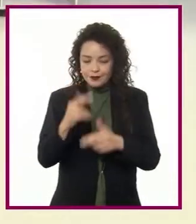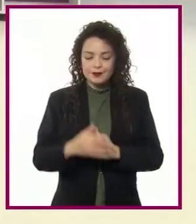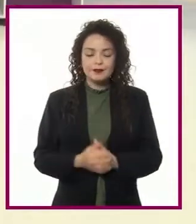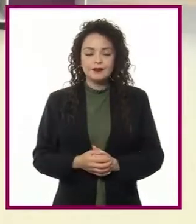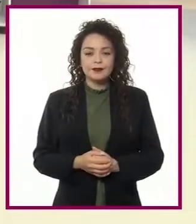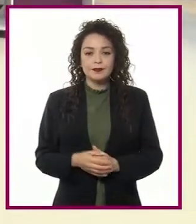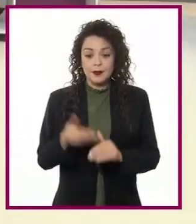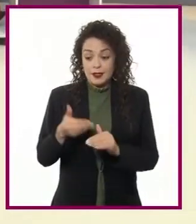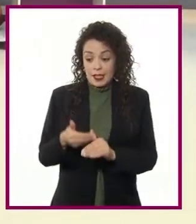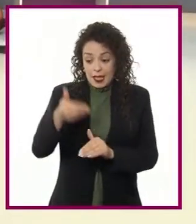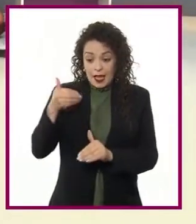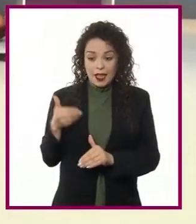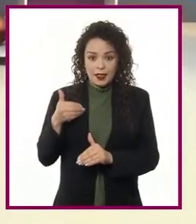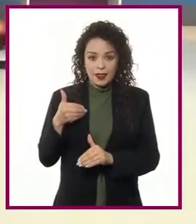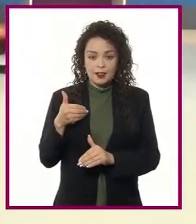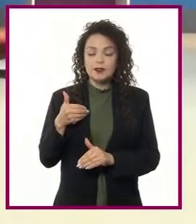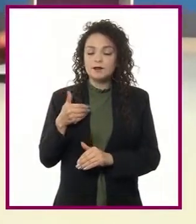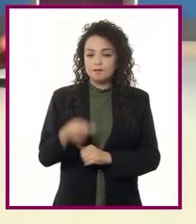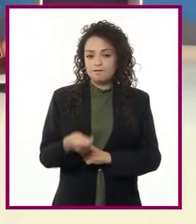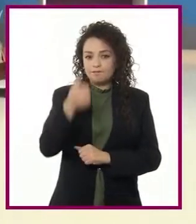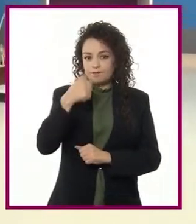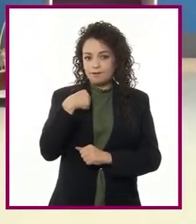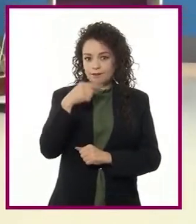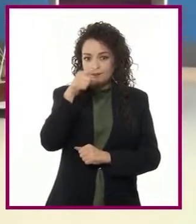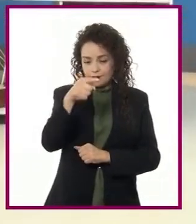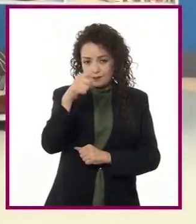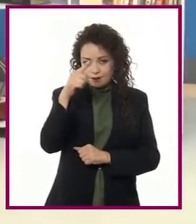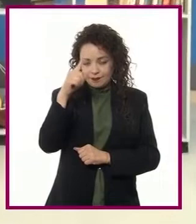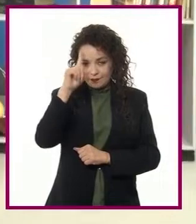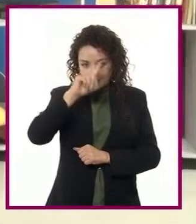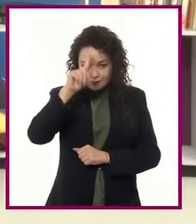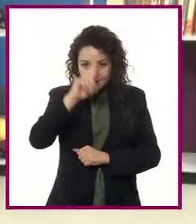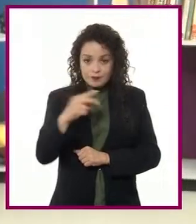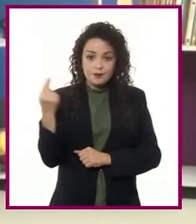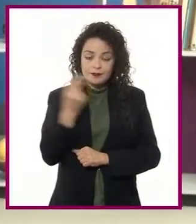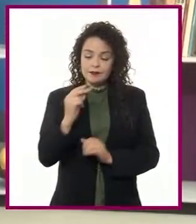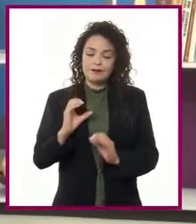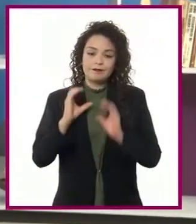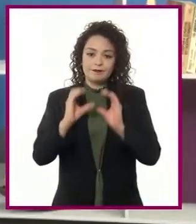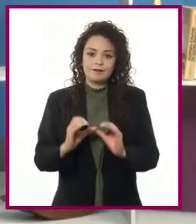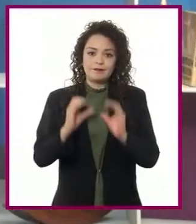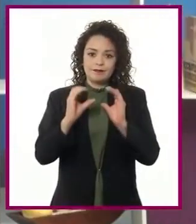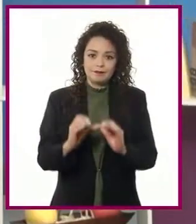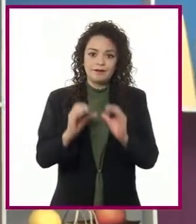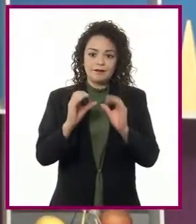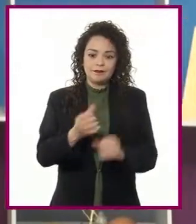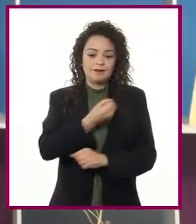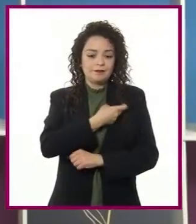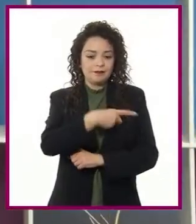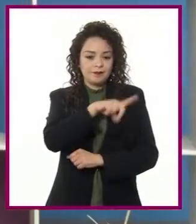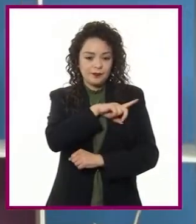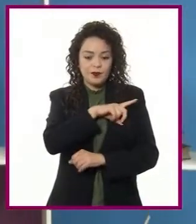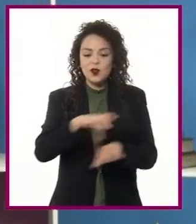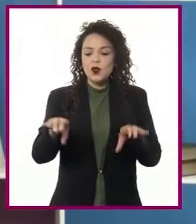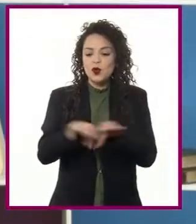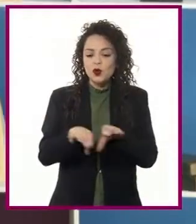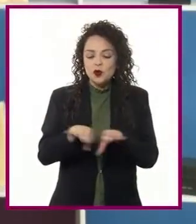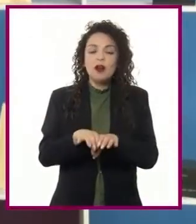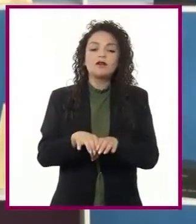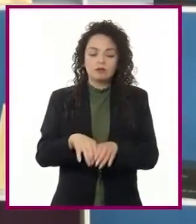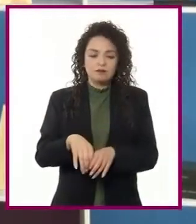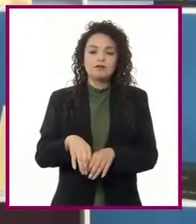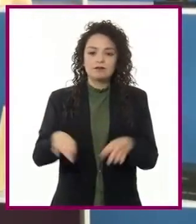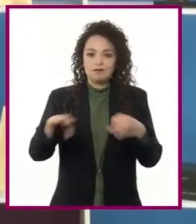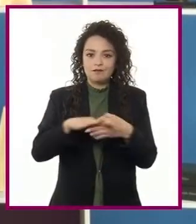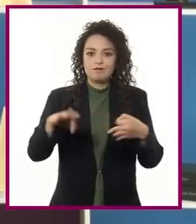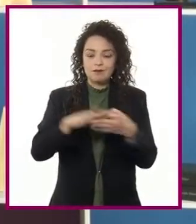Antes de comenzar, les recuerdo que es importante mantener los hábitos de higiene para cuidar su salud, como lavarse las manos